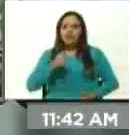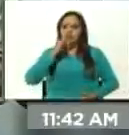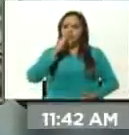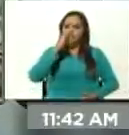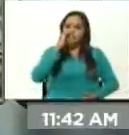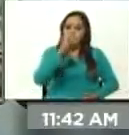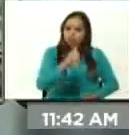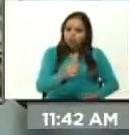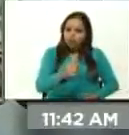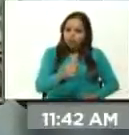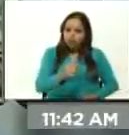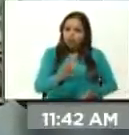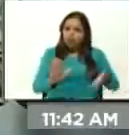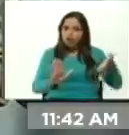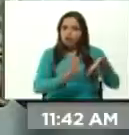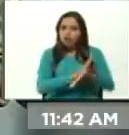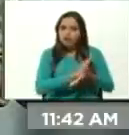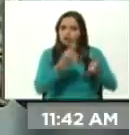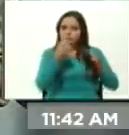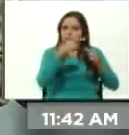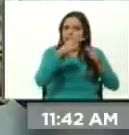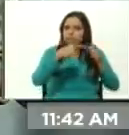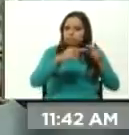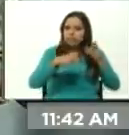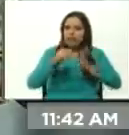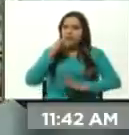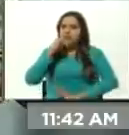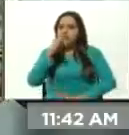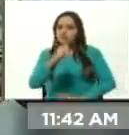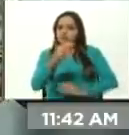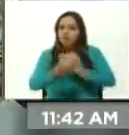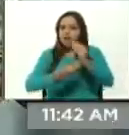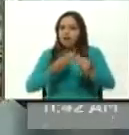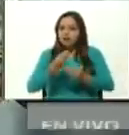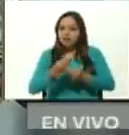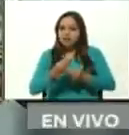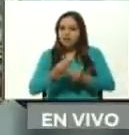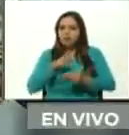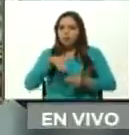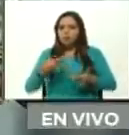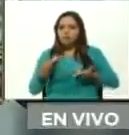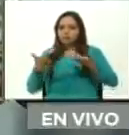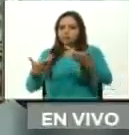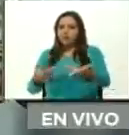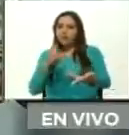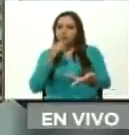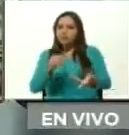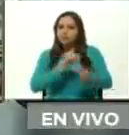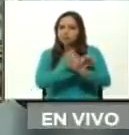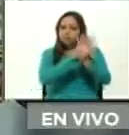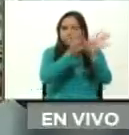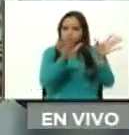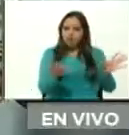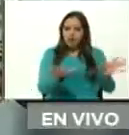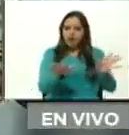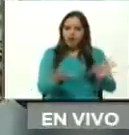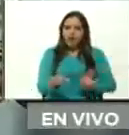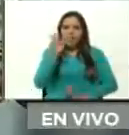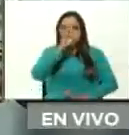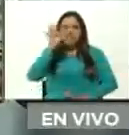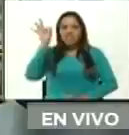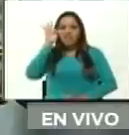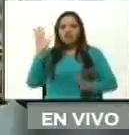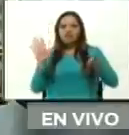información sobre los casos denunciados a los fines de suministrar la información adecuada a la Fiscalía sobre